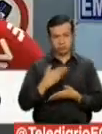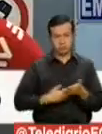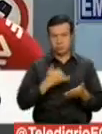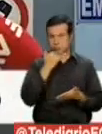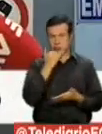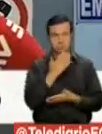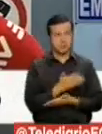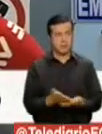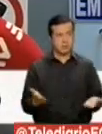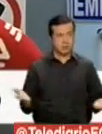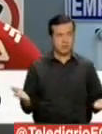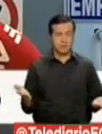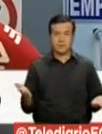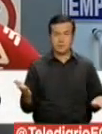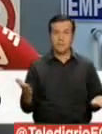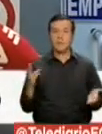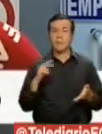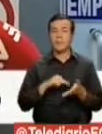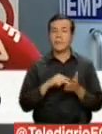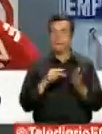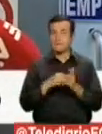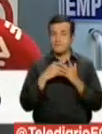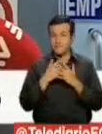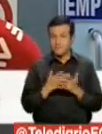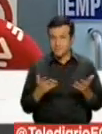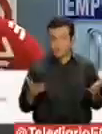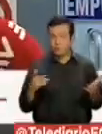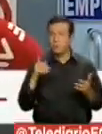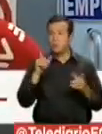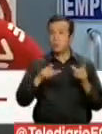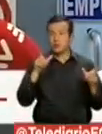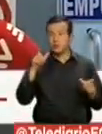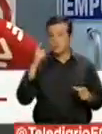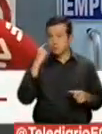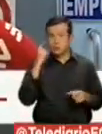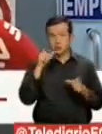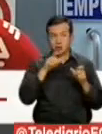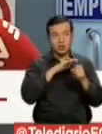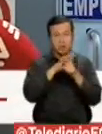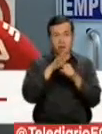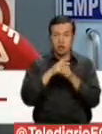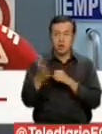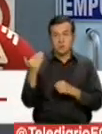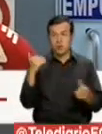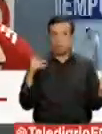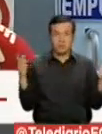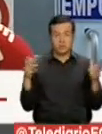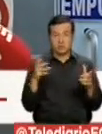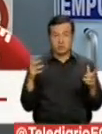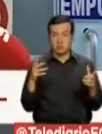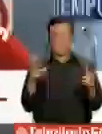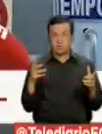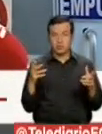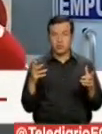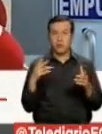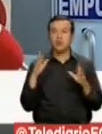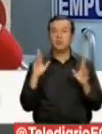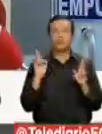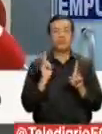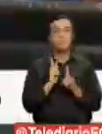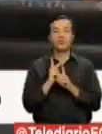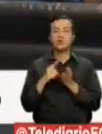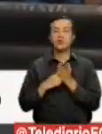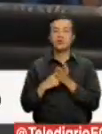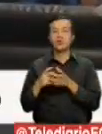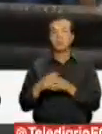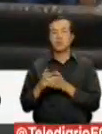Contraloría. Proselitismo significa buscar adherentes para que otros te crean. Esa fue una reunión